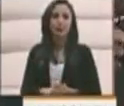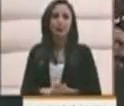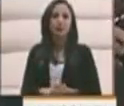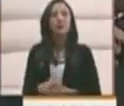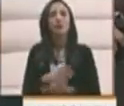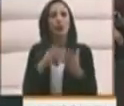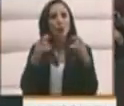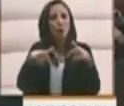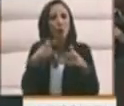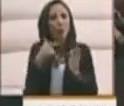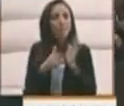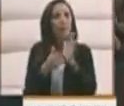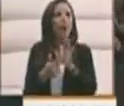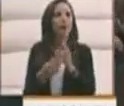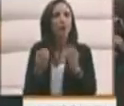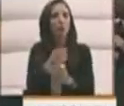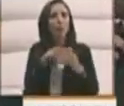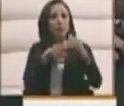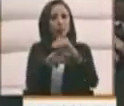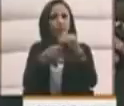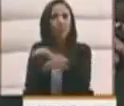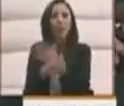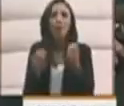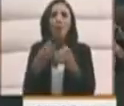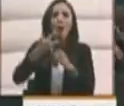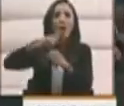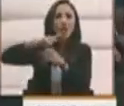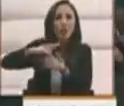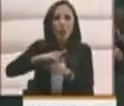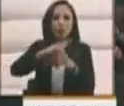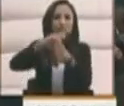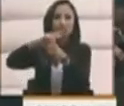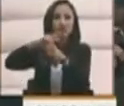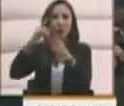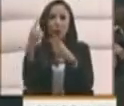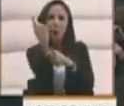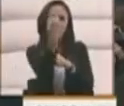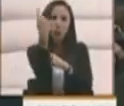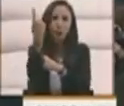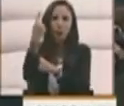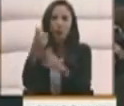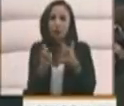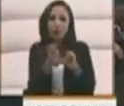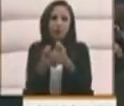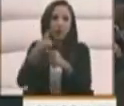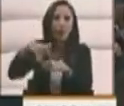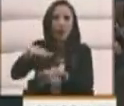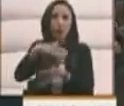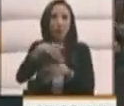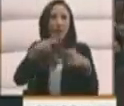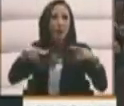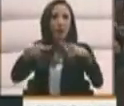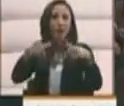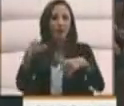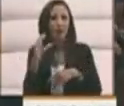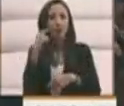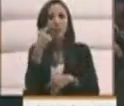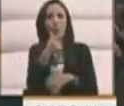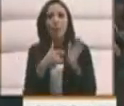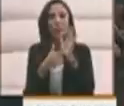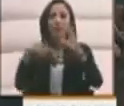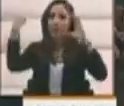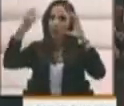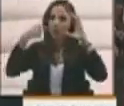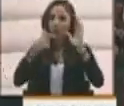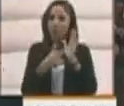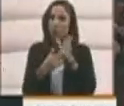recorrido efectuado por los drones en el atentado del pasado 4 de agosto. Vean este video que nos da muchísimas